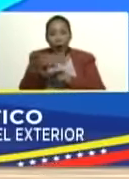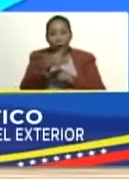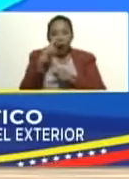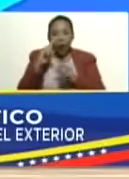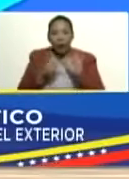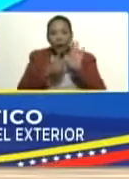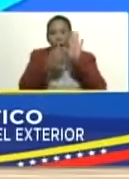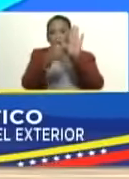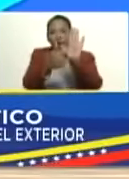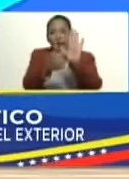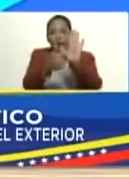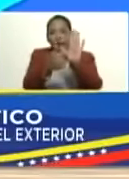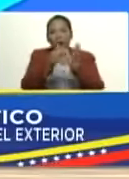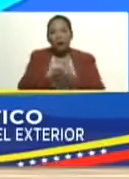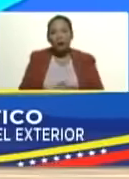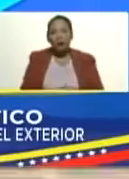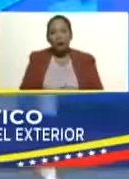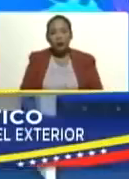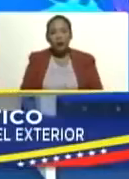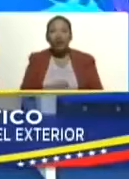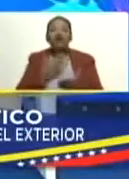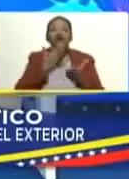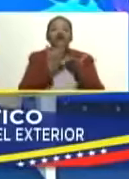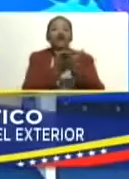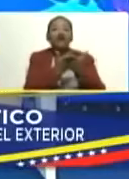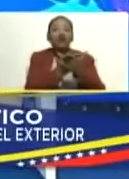y le solicita